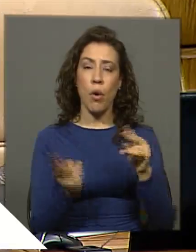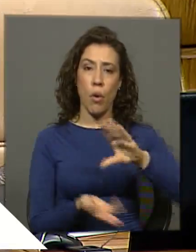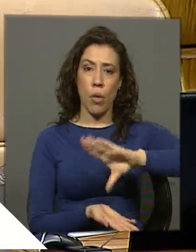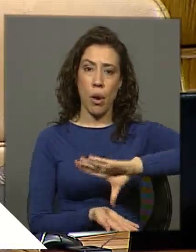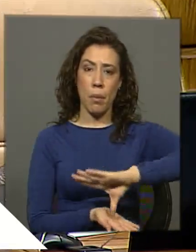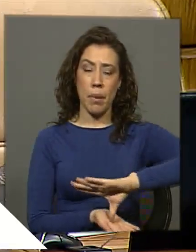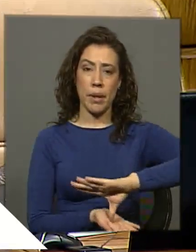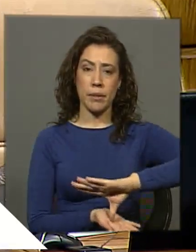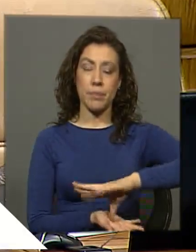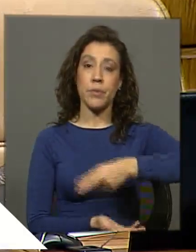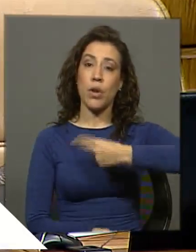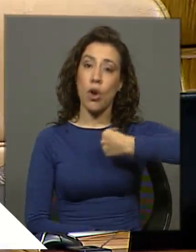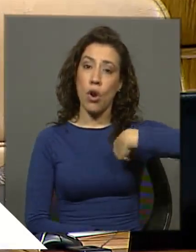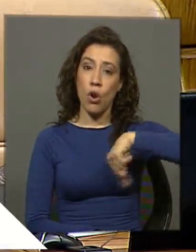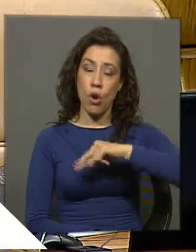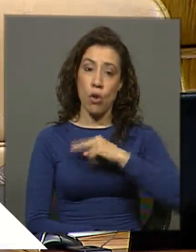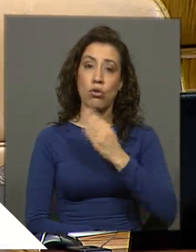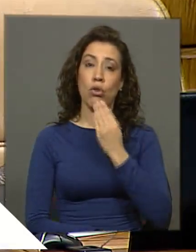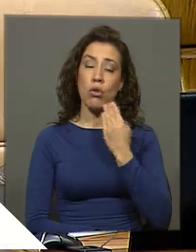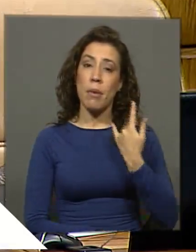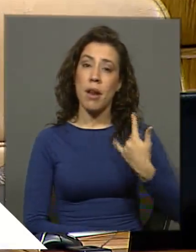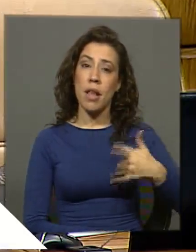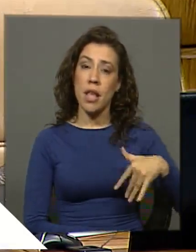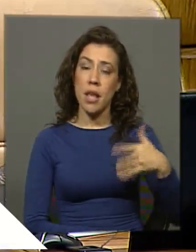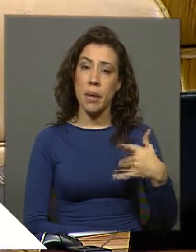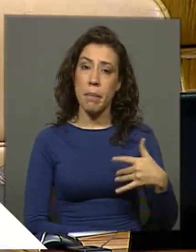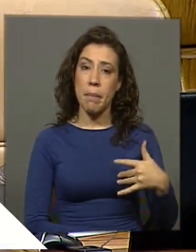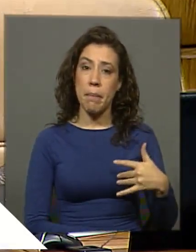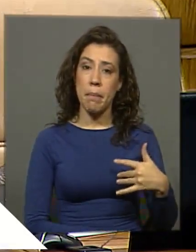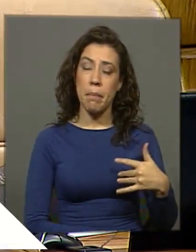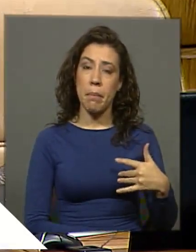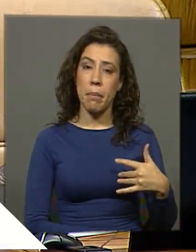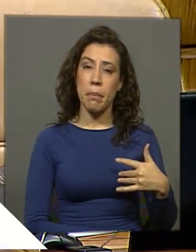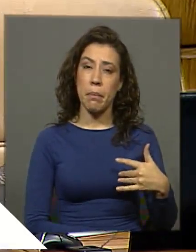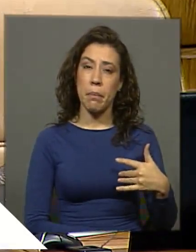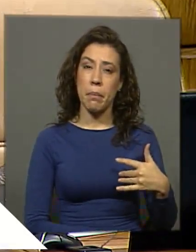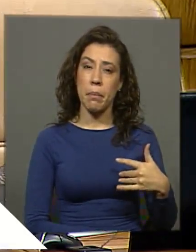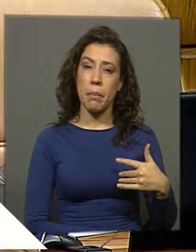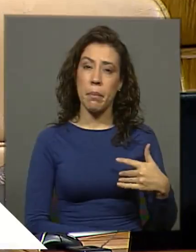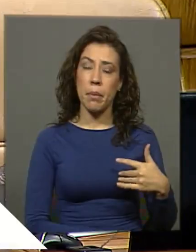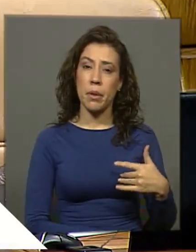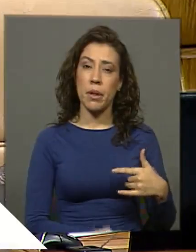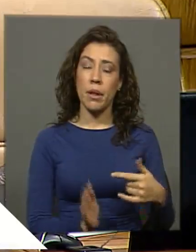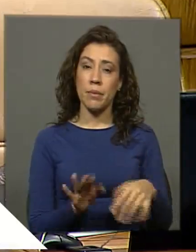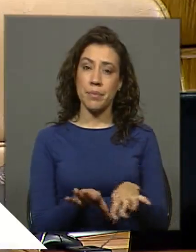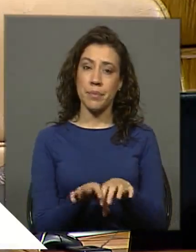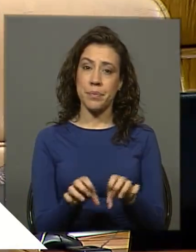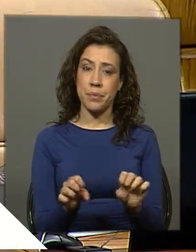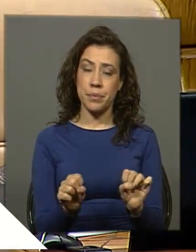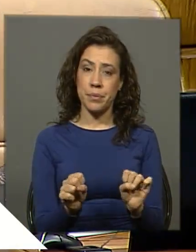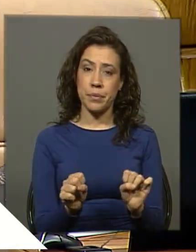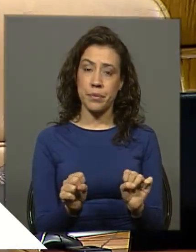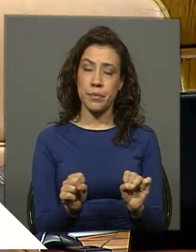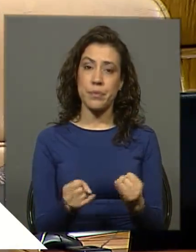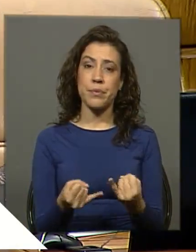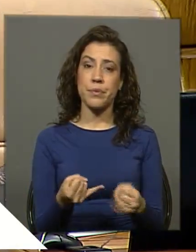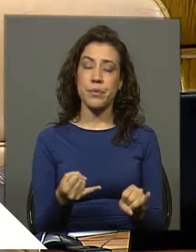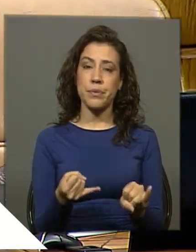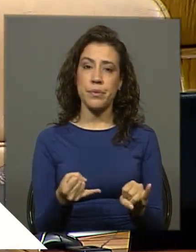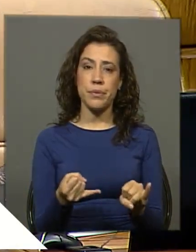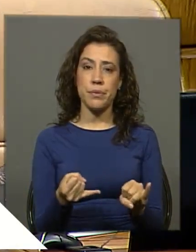para nosotros ha sido también importante que a partir de ese protocolo que finalmente